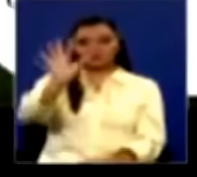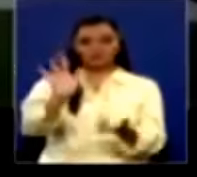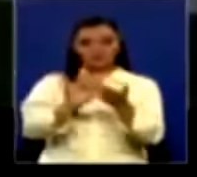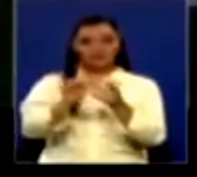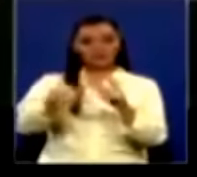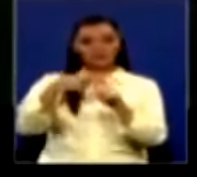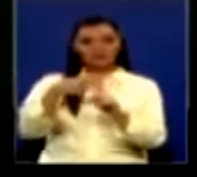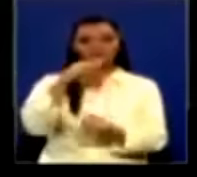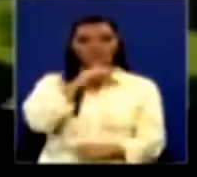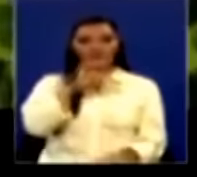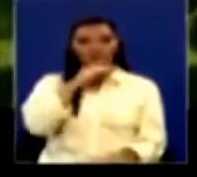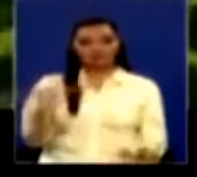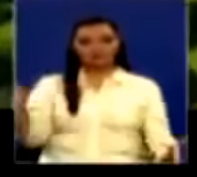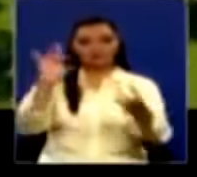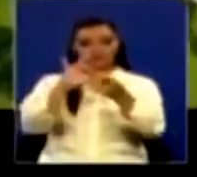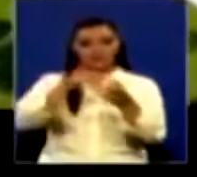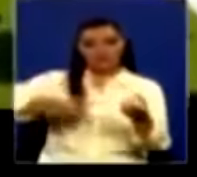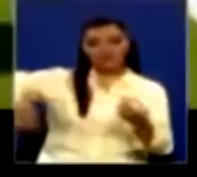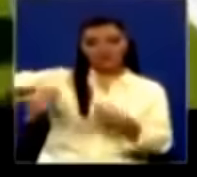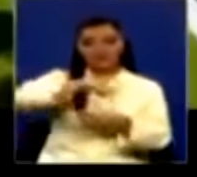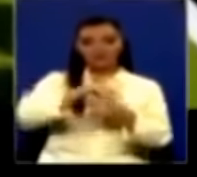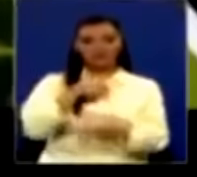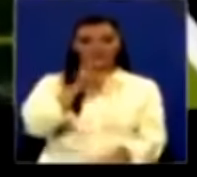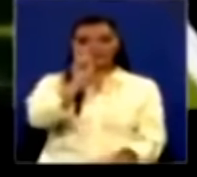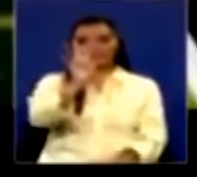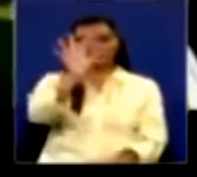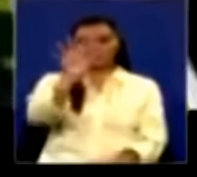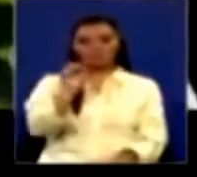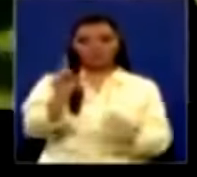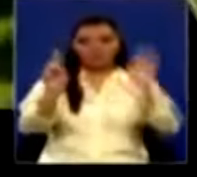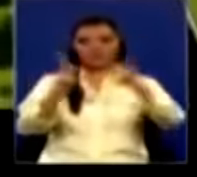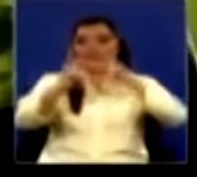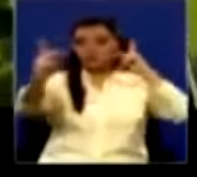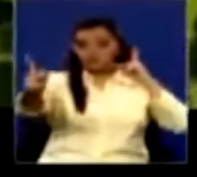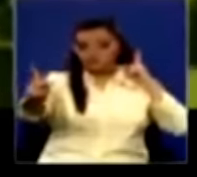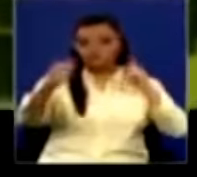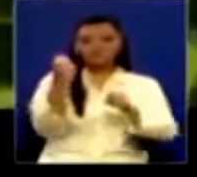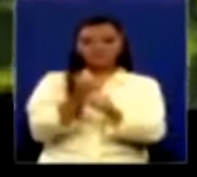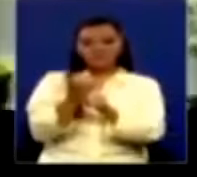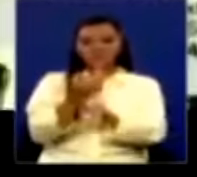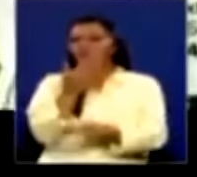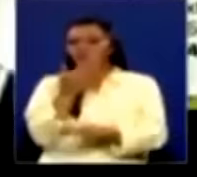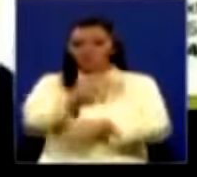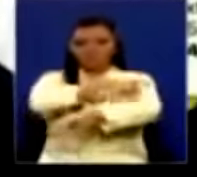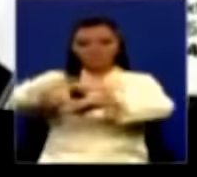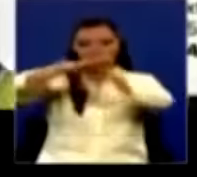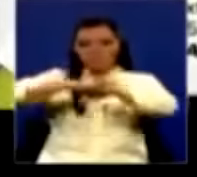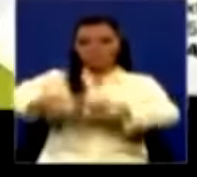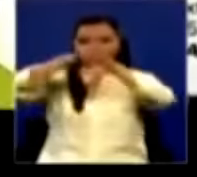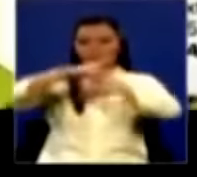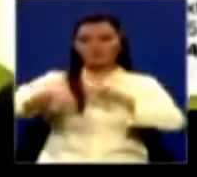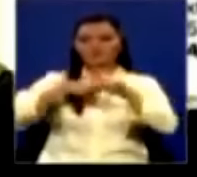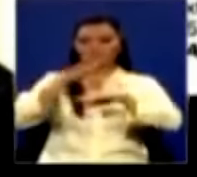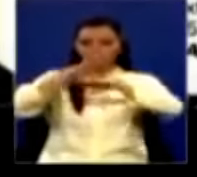multimodal Manta-Manaos. Este anillo vial tiene 25.6 kilómetros de longitud, trabajados a nivel de pavimento flexible y